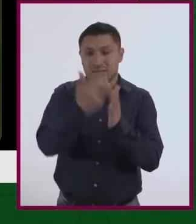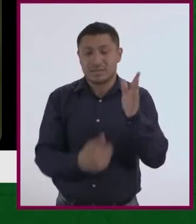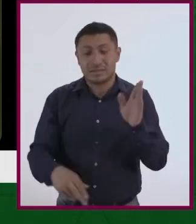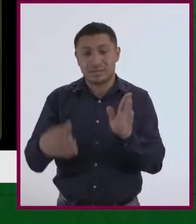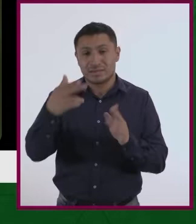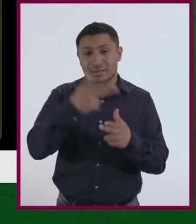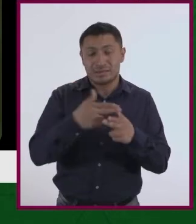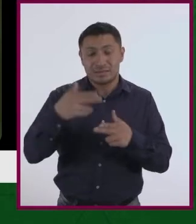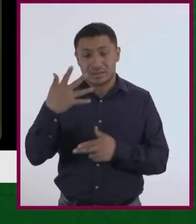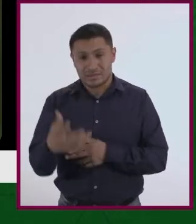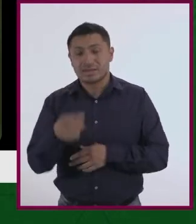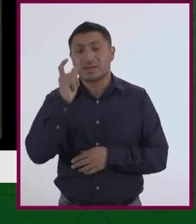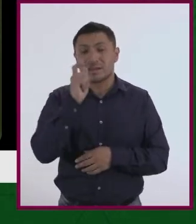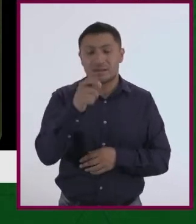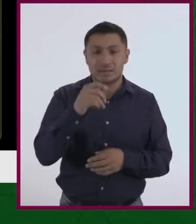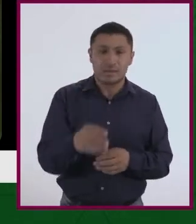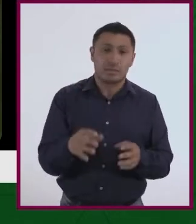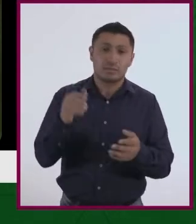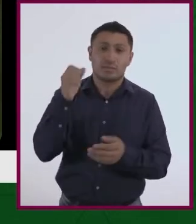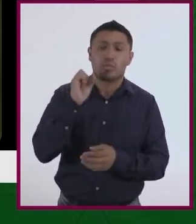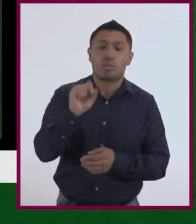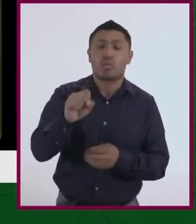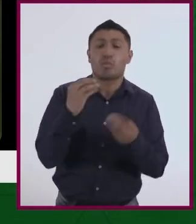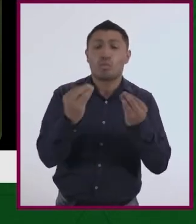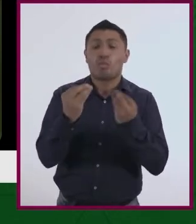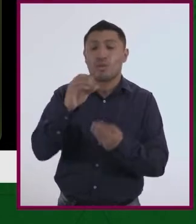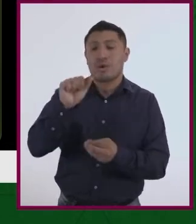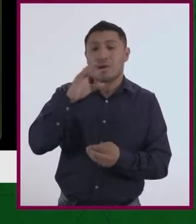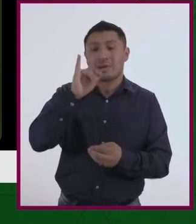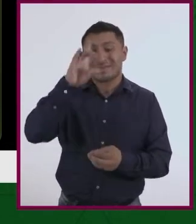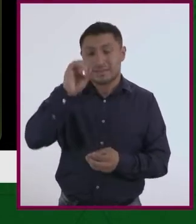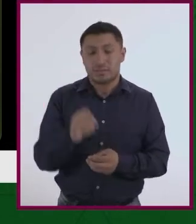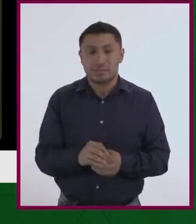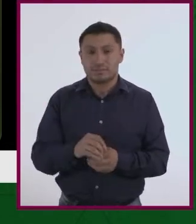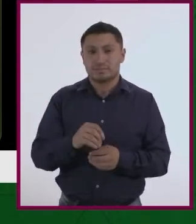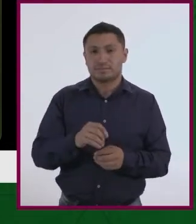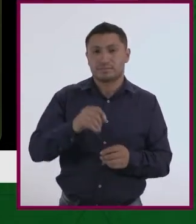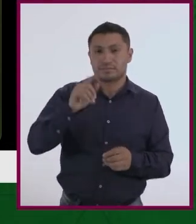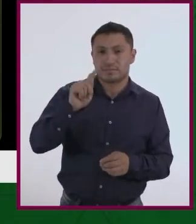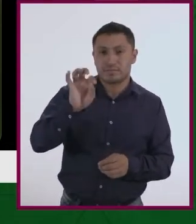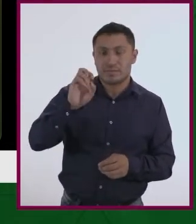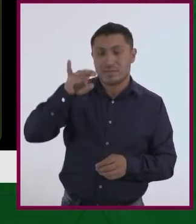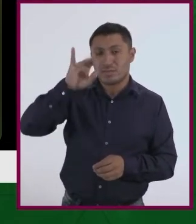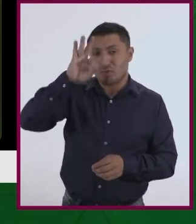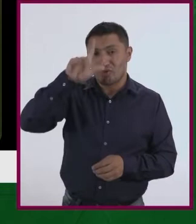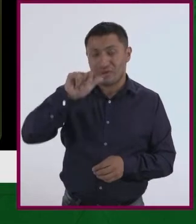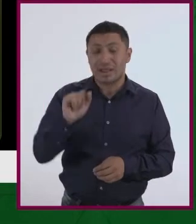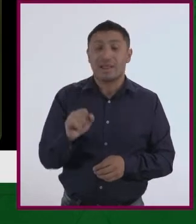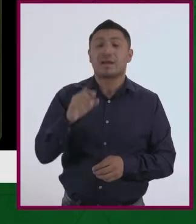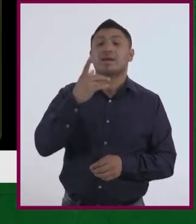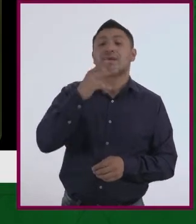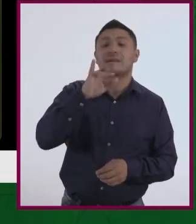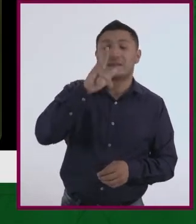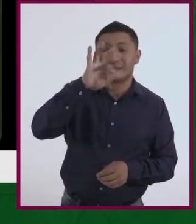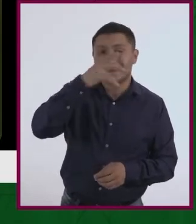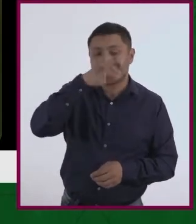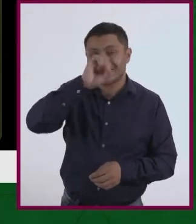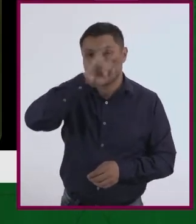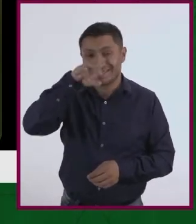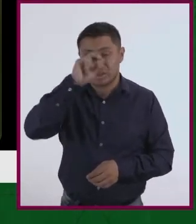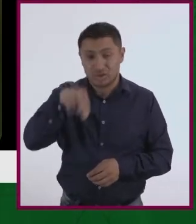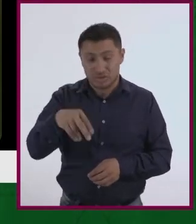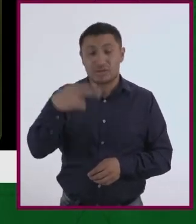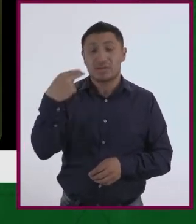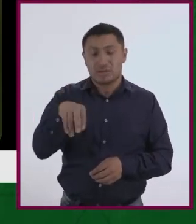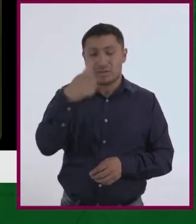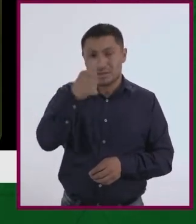5, o sea que se vuelve muy ácido. Fase termófila o de higienización. Se le llama así